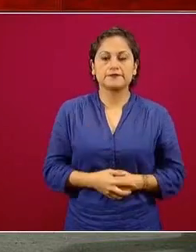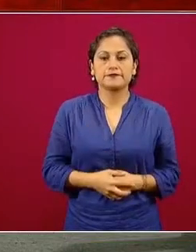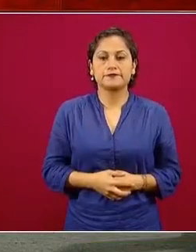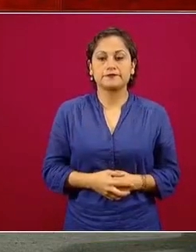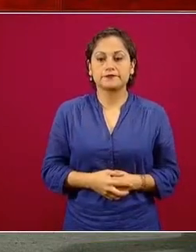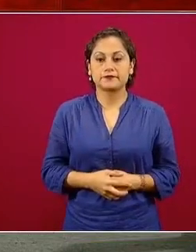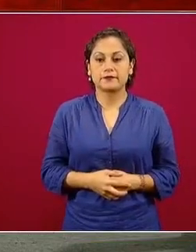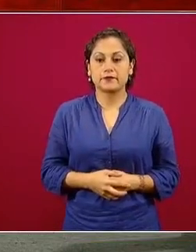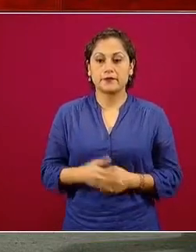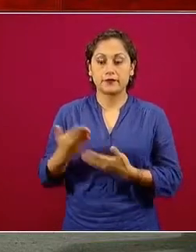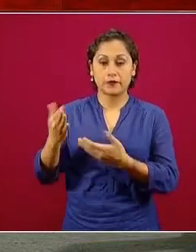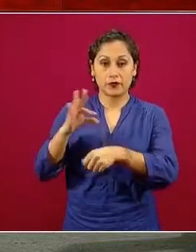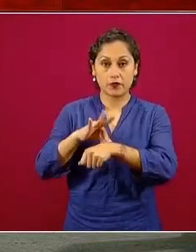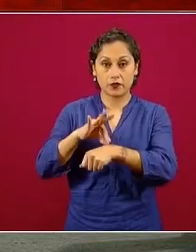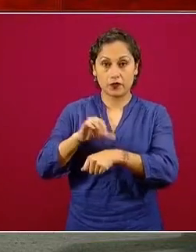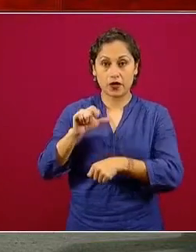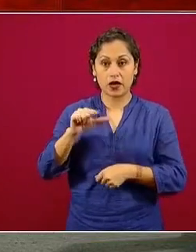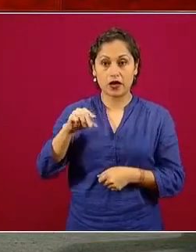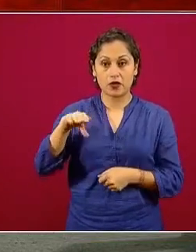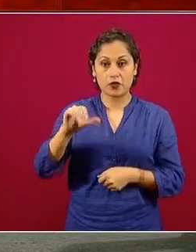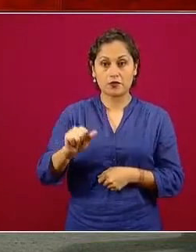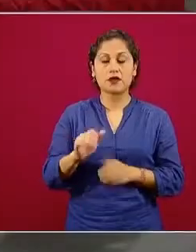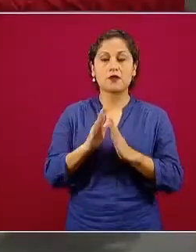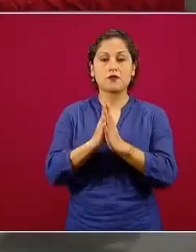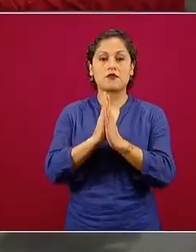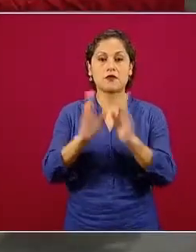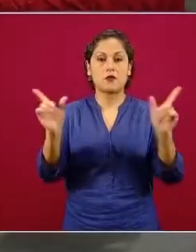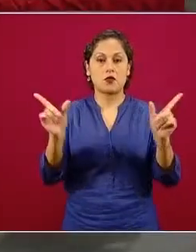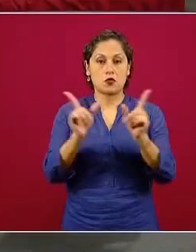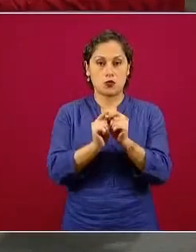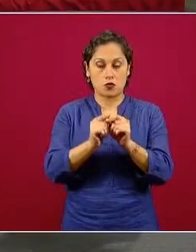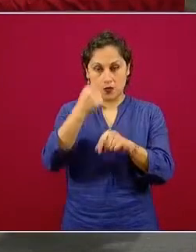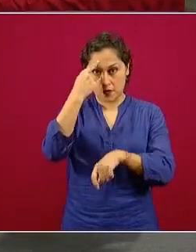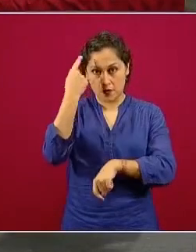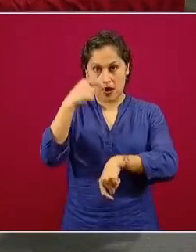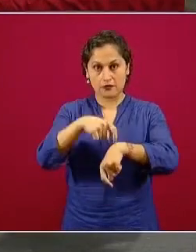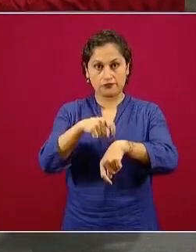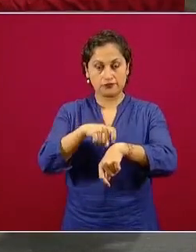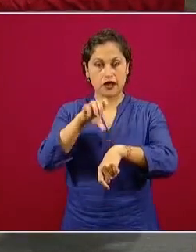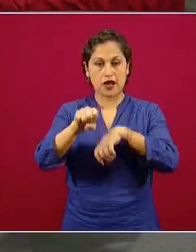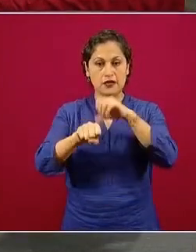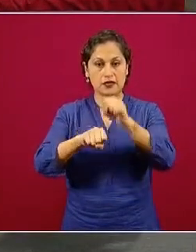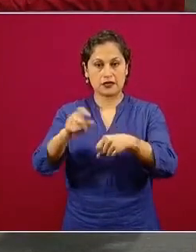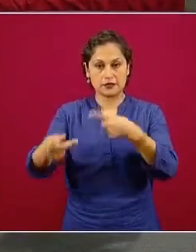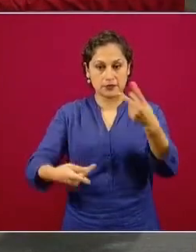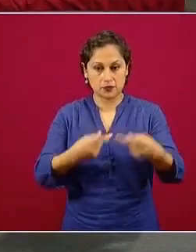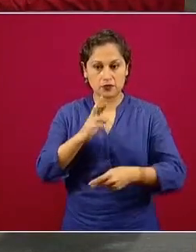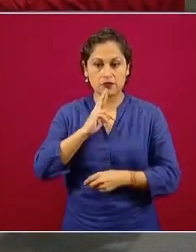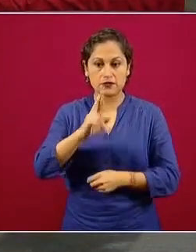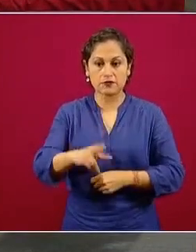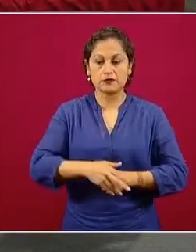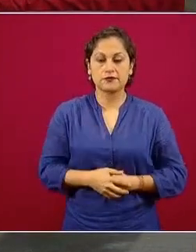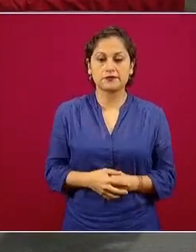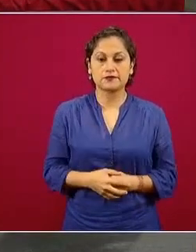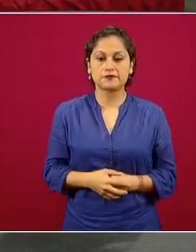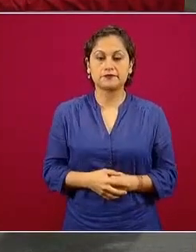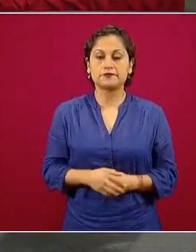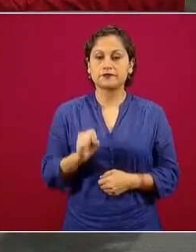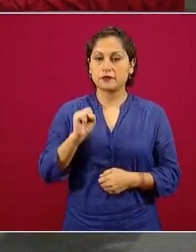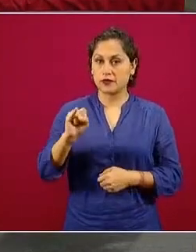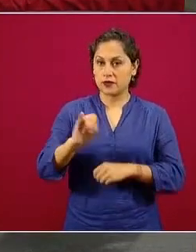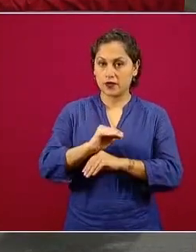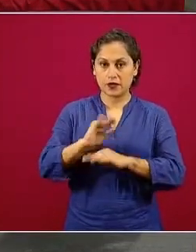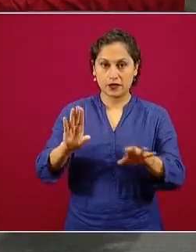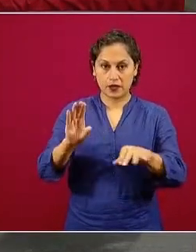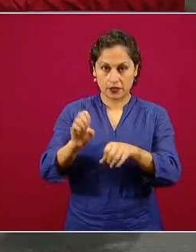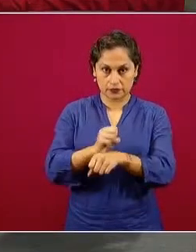le pido entonces la autonomía tendemos a hacerlo muy sucinto para que tengamos tiempo de preguntas y respuestas claro que sí como yo gusto señor secretario